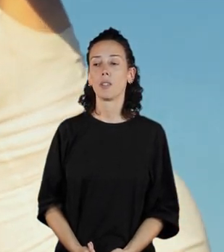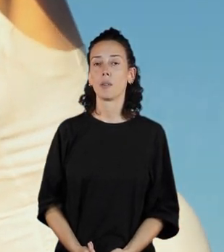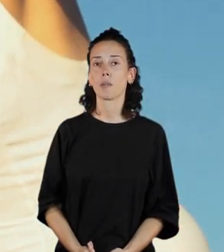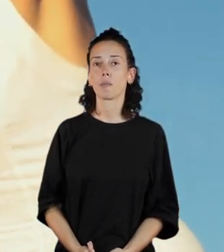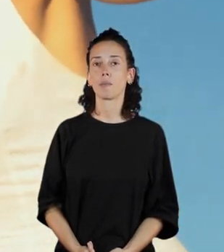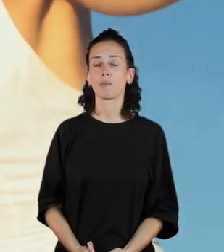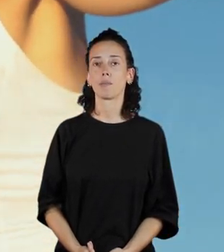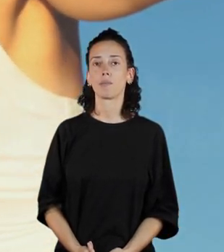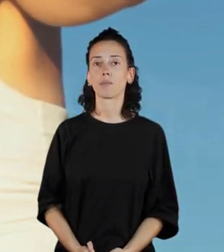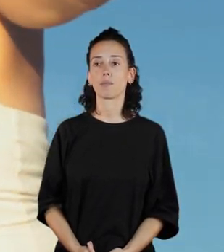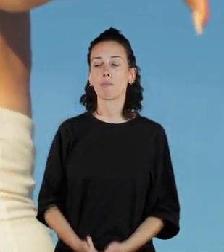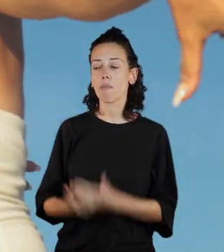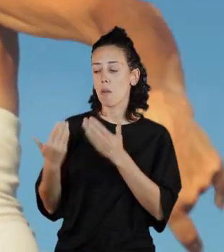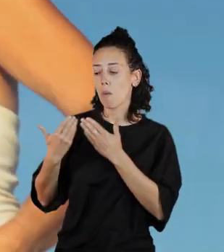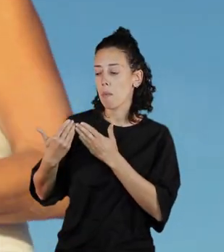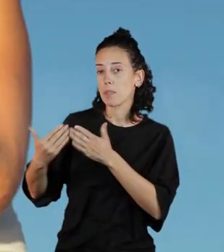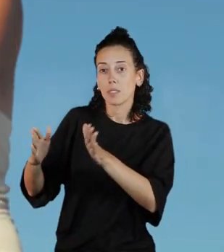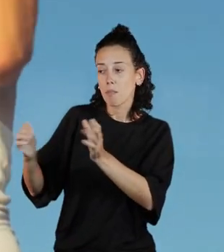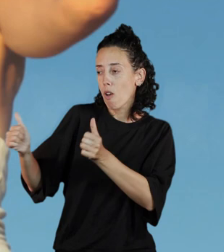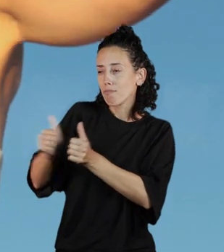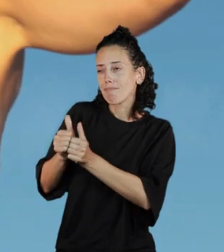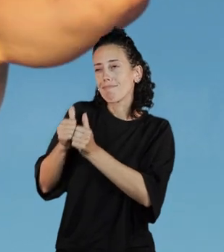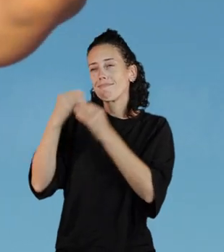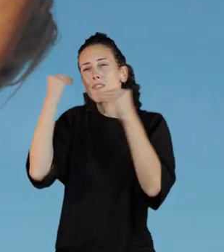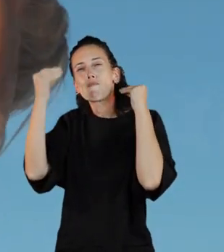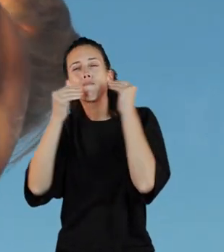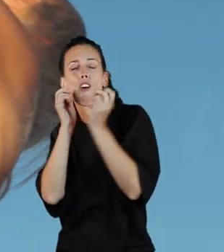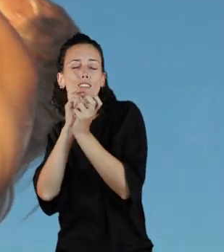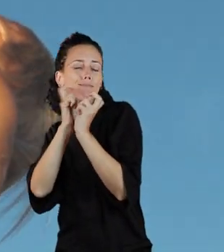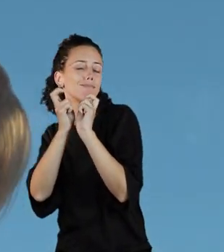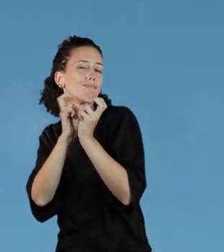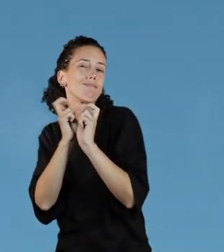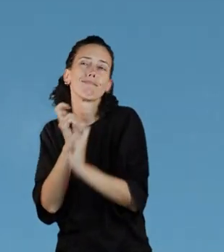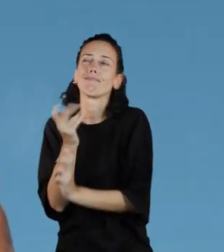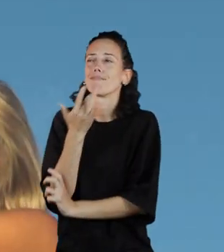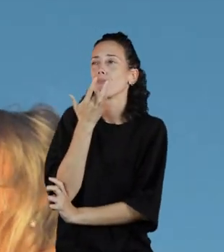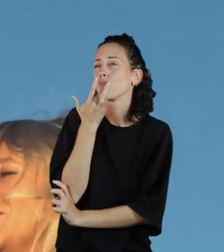al principio fue amor y todo fascinante